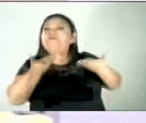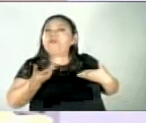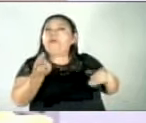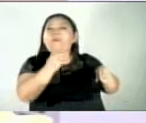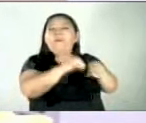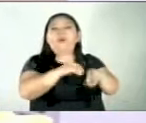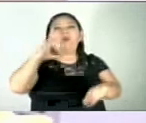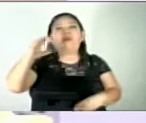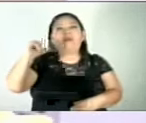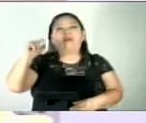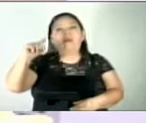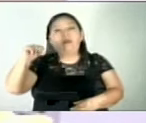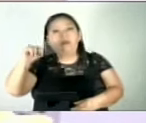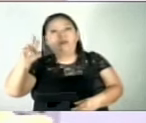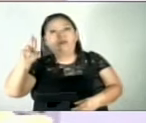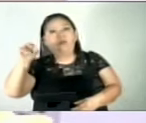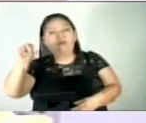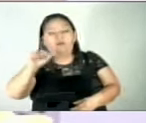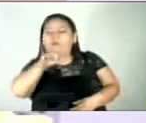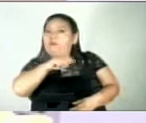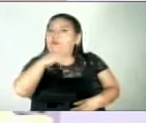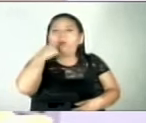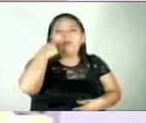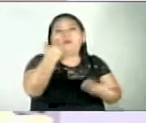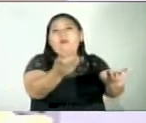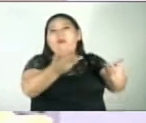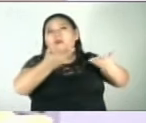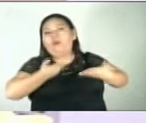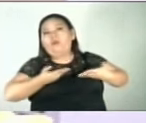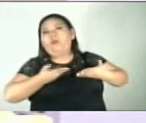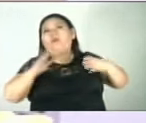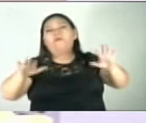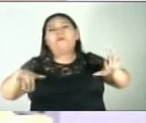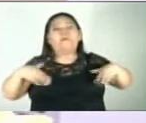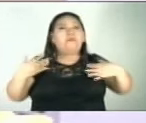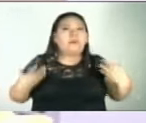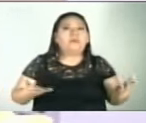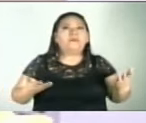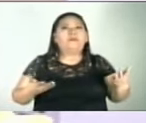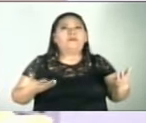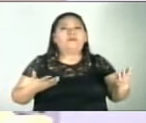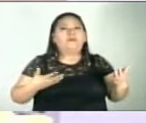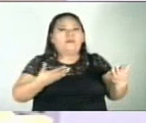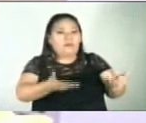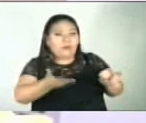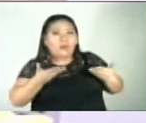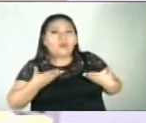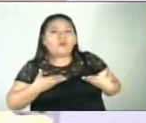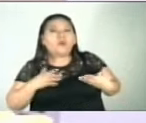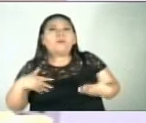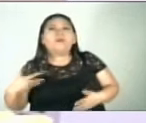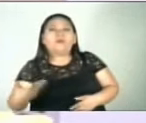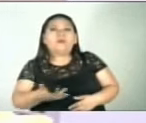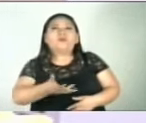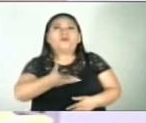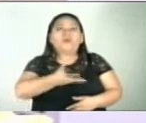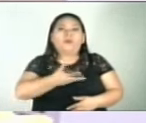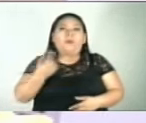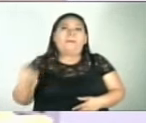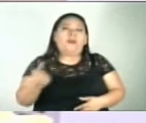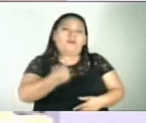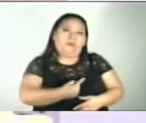DRL. Este importante donativo pues, viene a fortalecer y sobre todo pues a beneficiar a nuestro